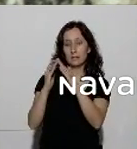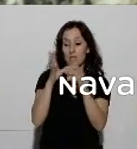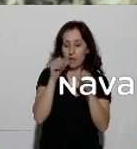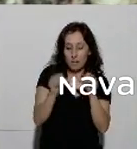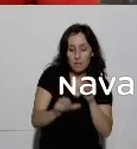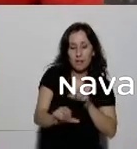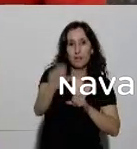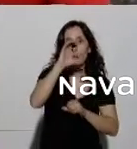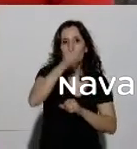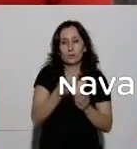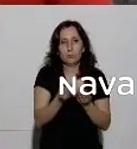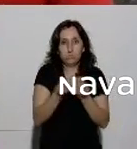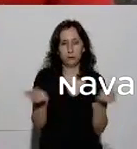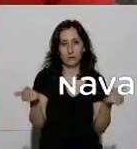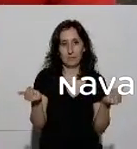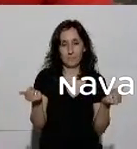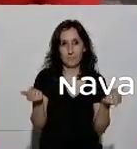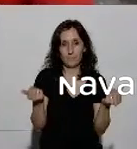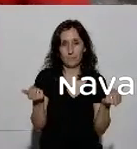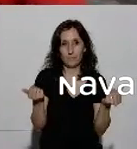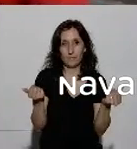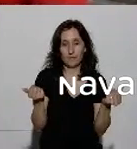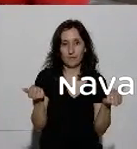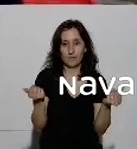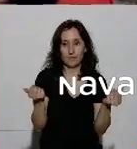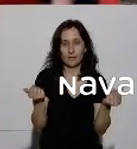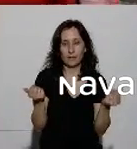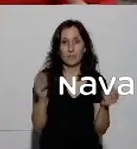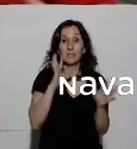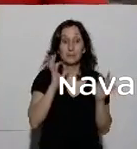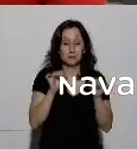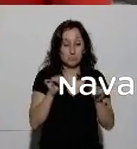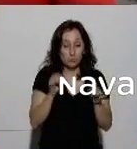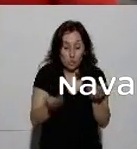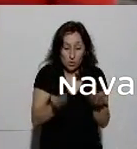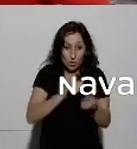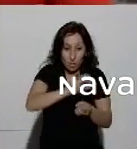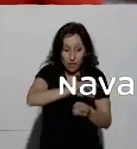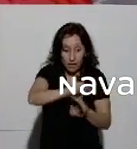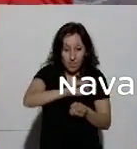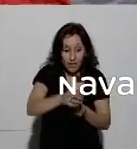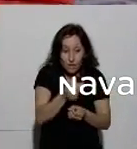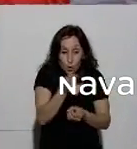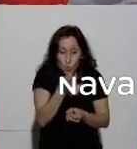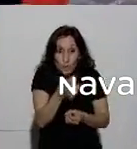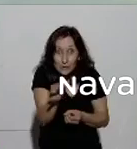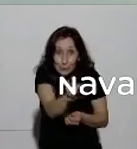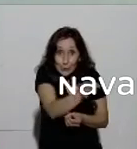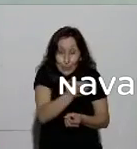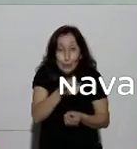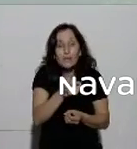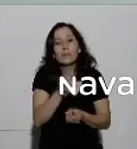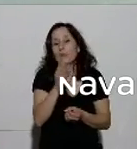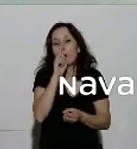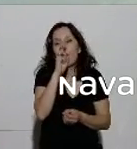ahora desaparecerán y no volverán en tantos granitos de mostaza como hay en este robo. Entonces, aquí se dice, bueno, que gracias